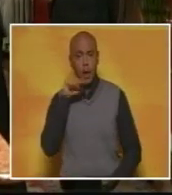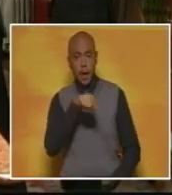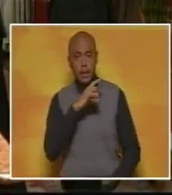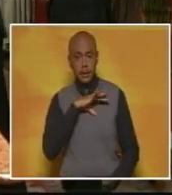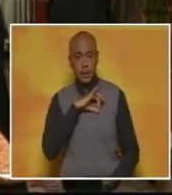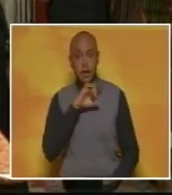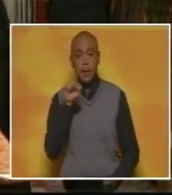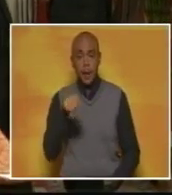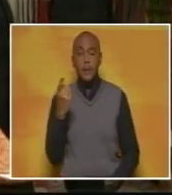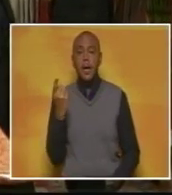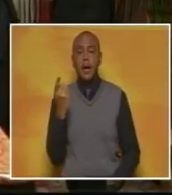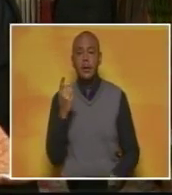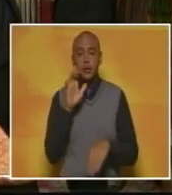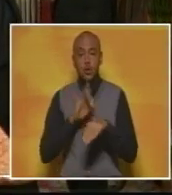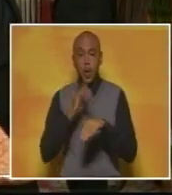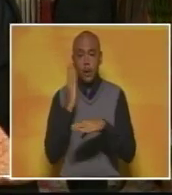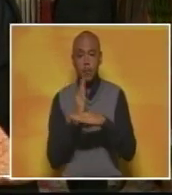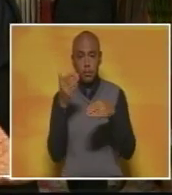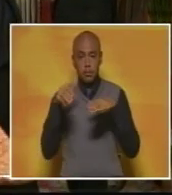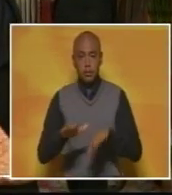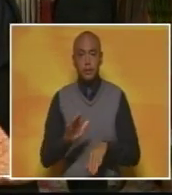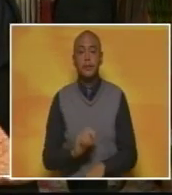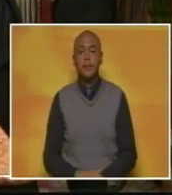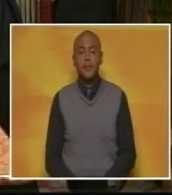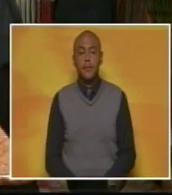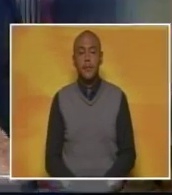el toque de queda decretado en gran parte de la nación.